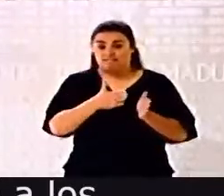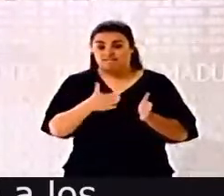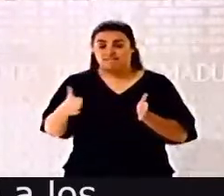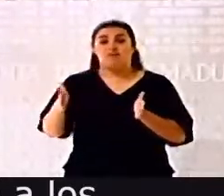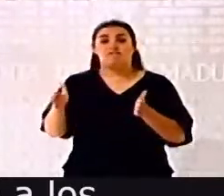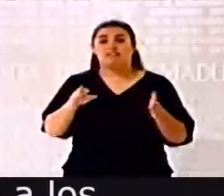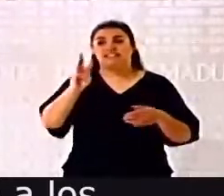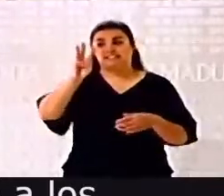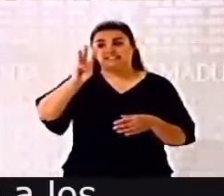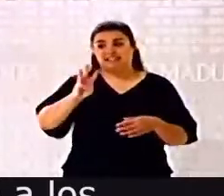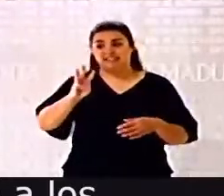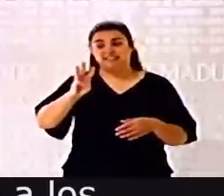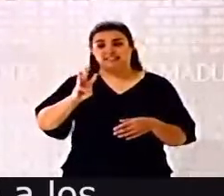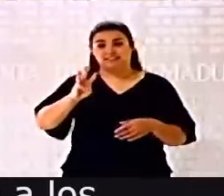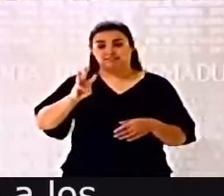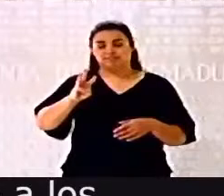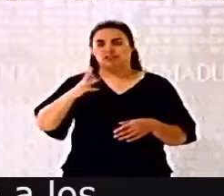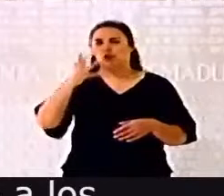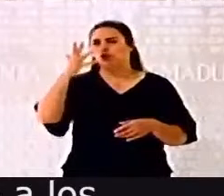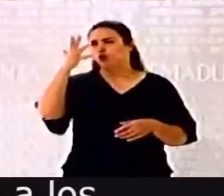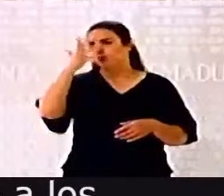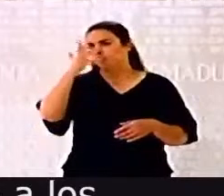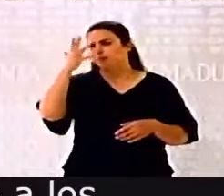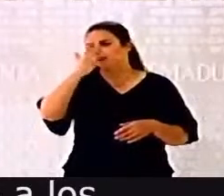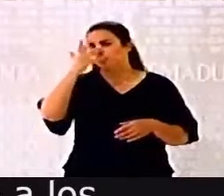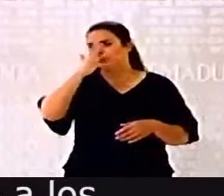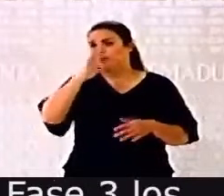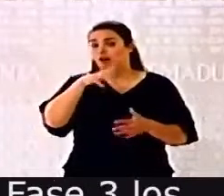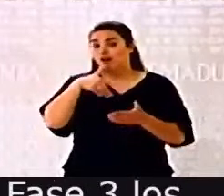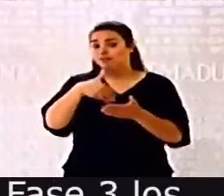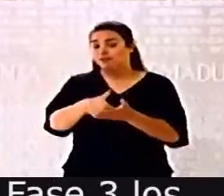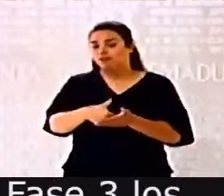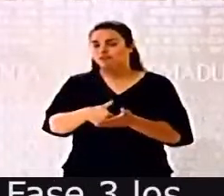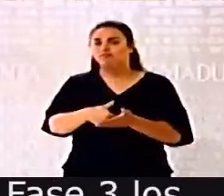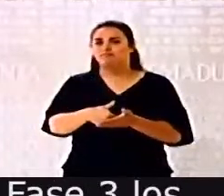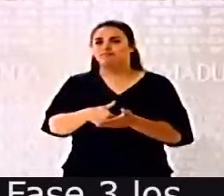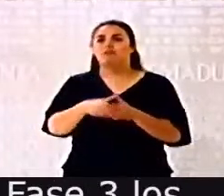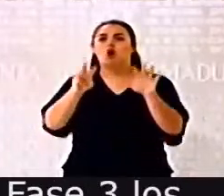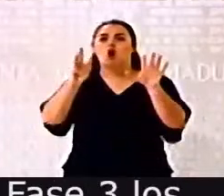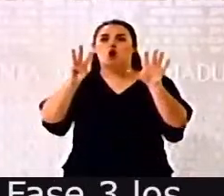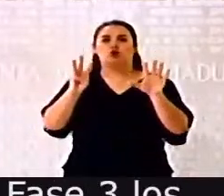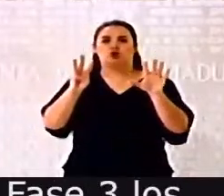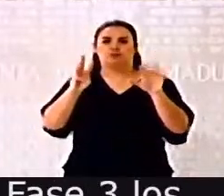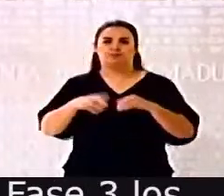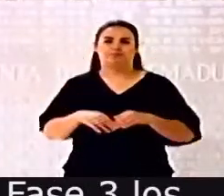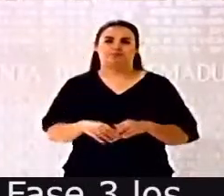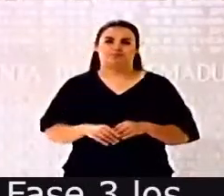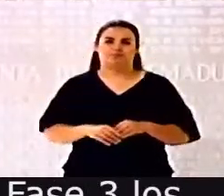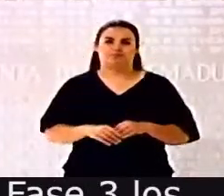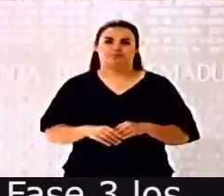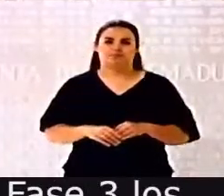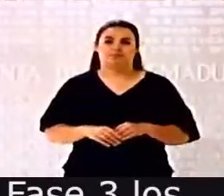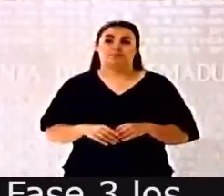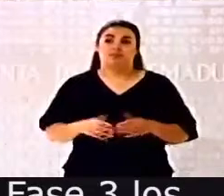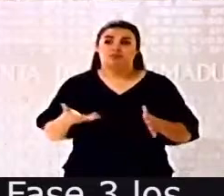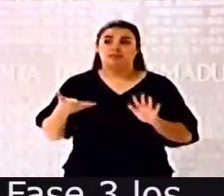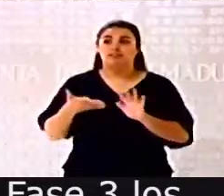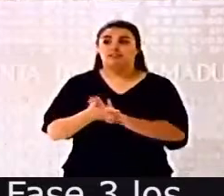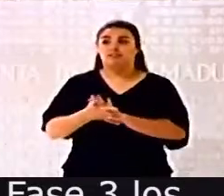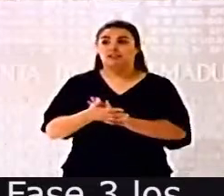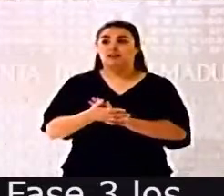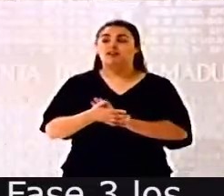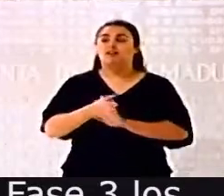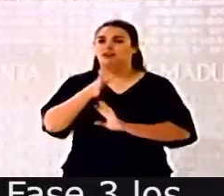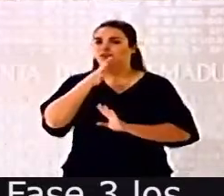3, los sospechosos que llevamos hasta este momento son 8, lo que supone que estamos en el